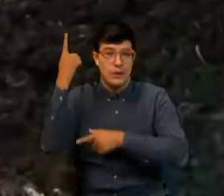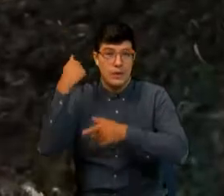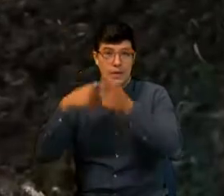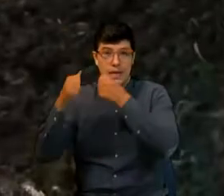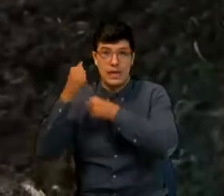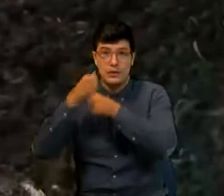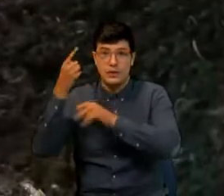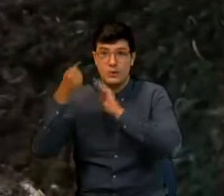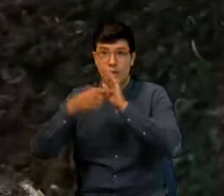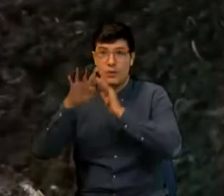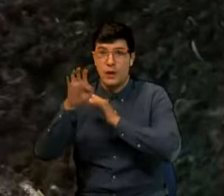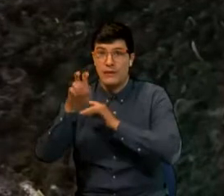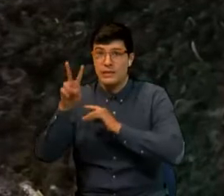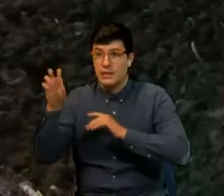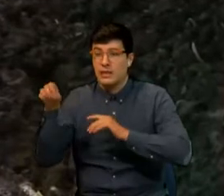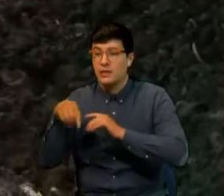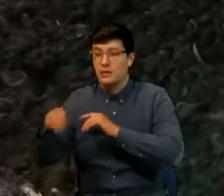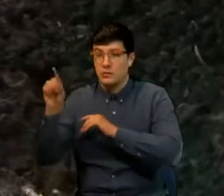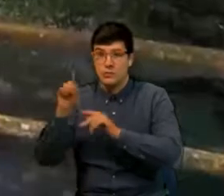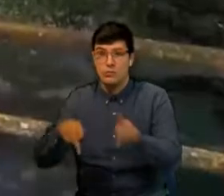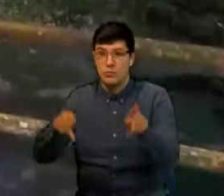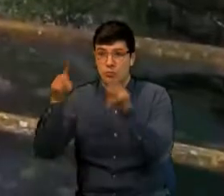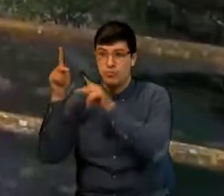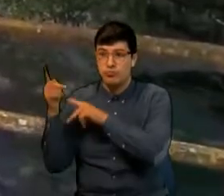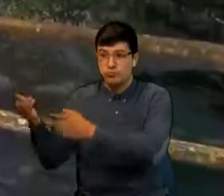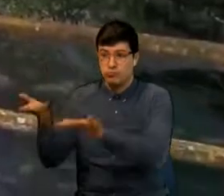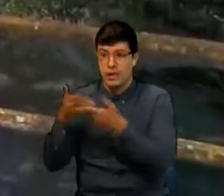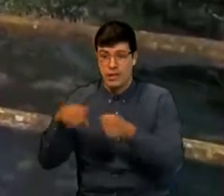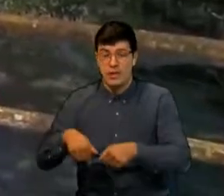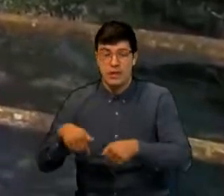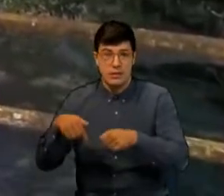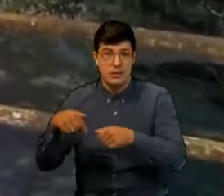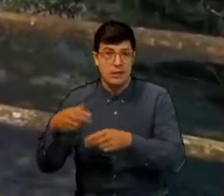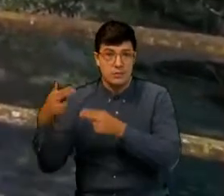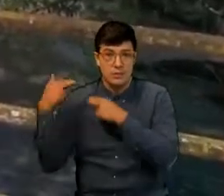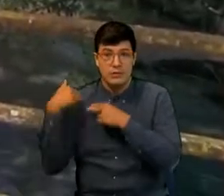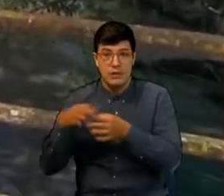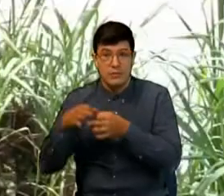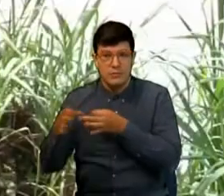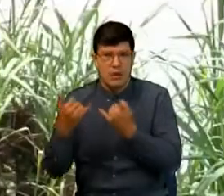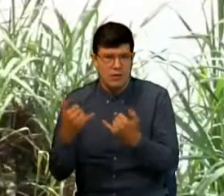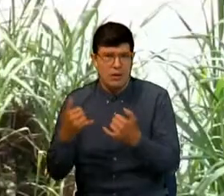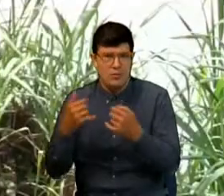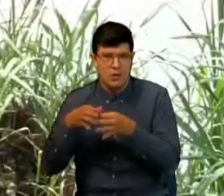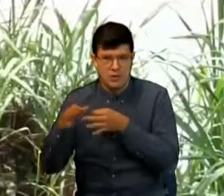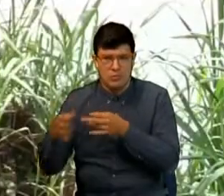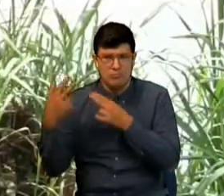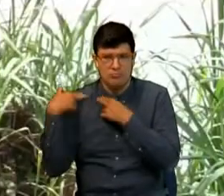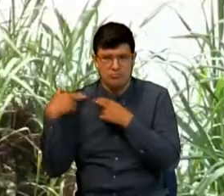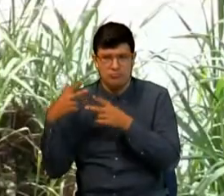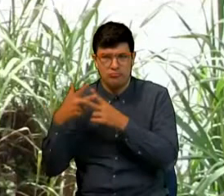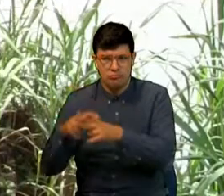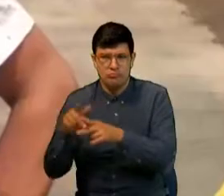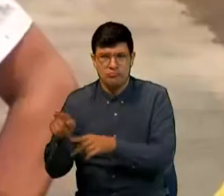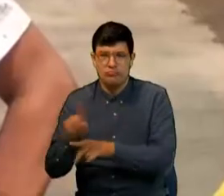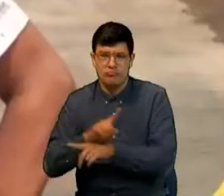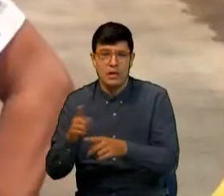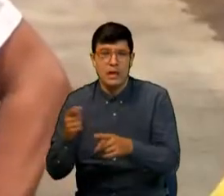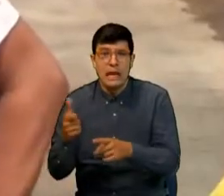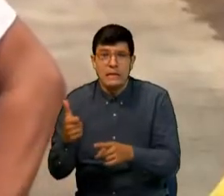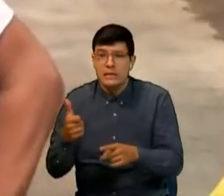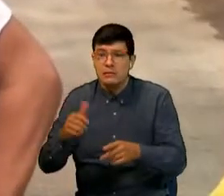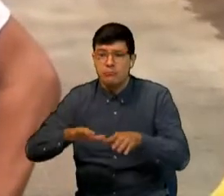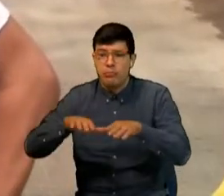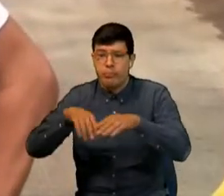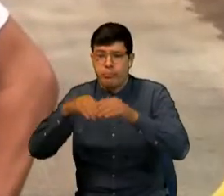puente fue entregado prácticamente en comodato y el mantenimiento es muy poco. Está a punto de colapsar, según la comunidad. Nos